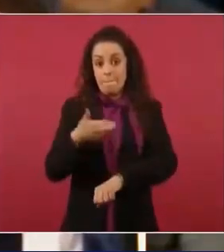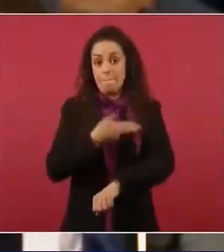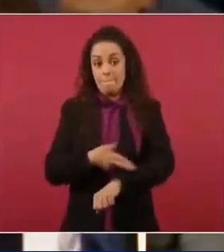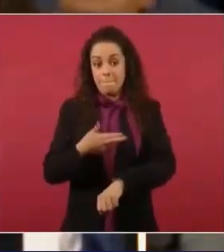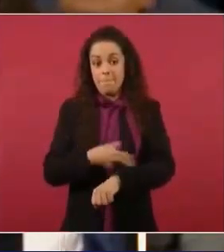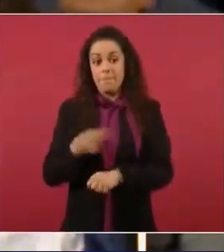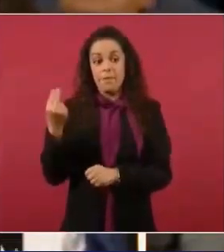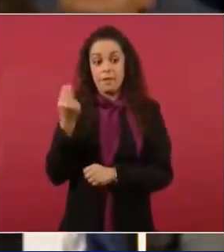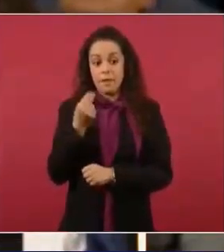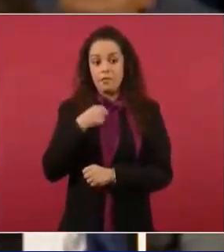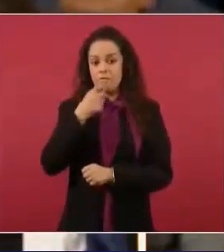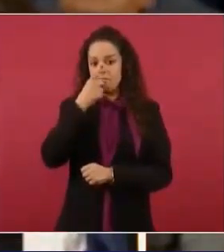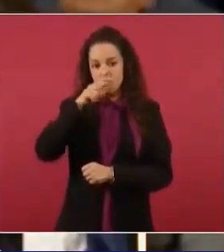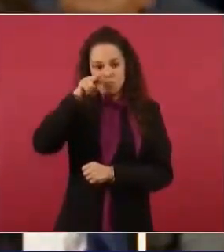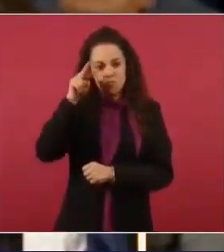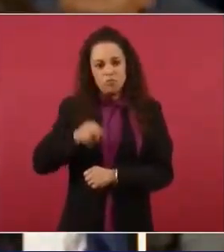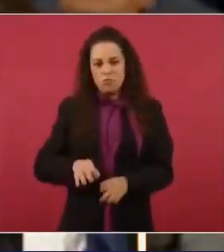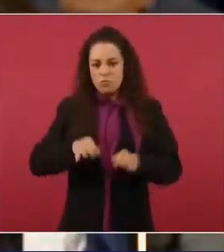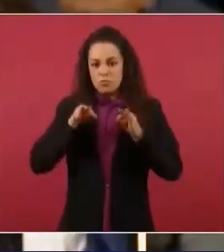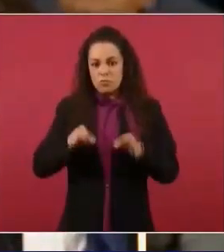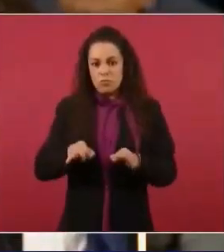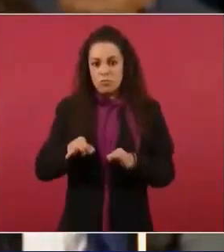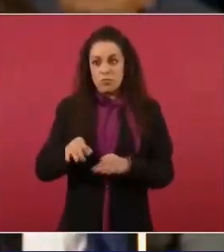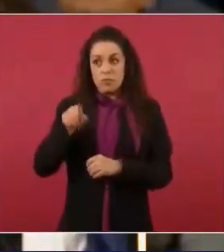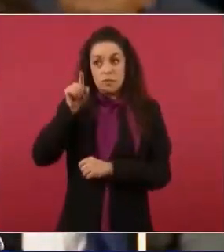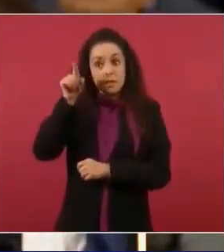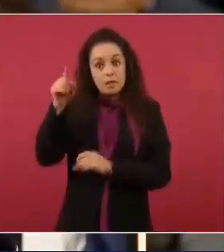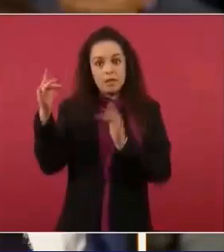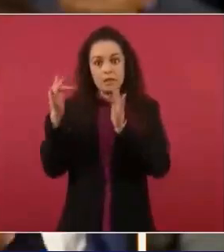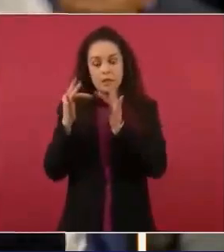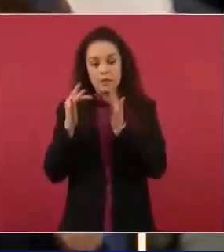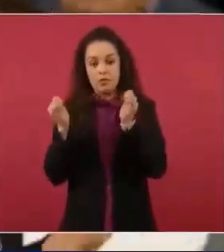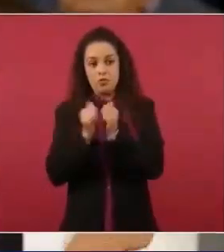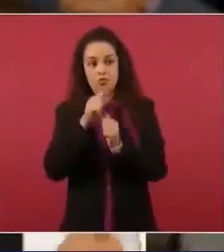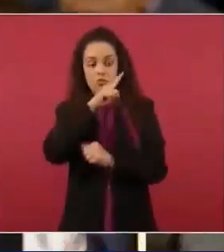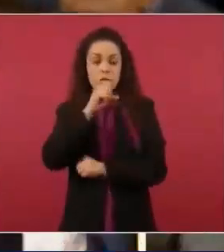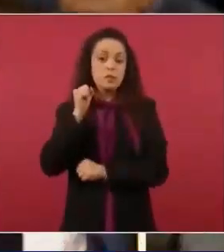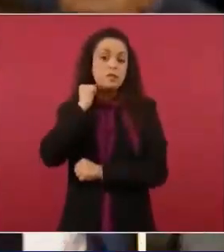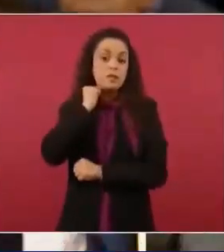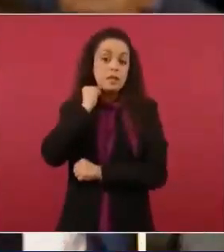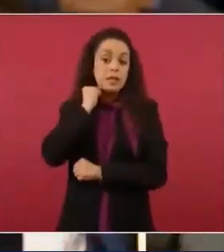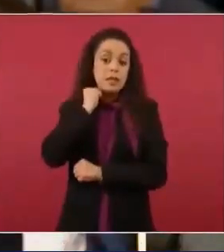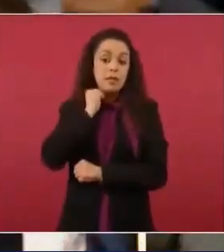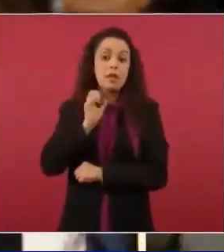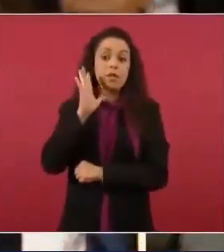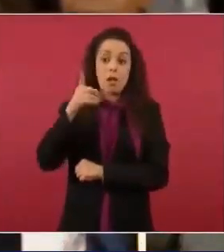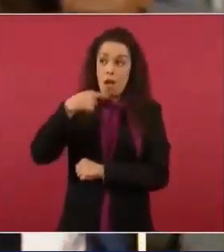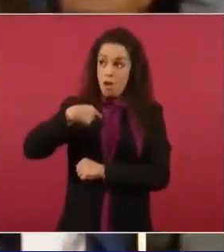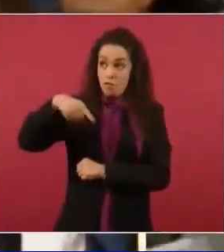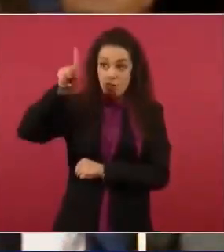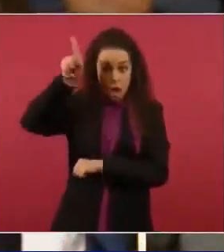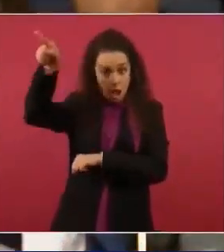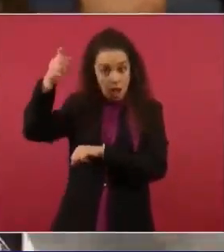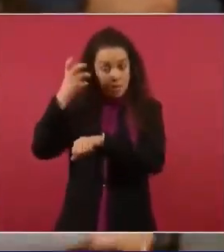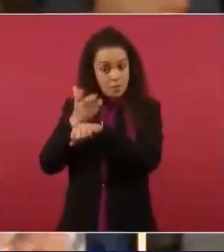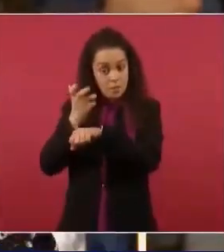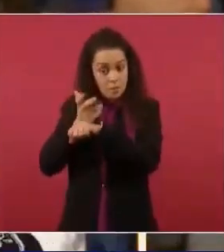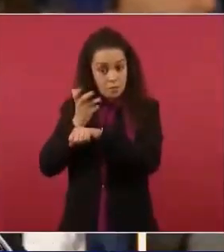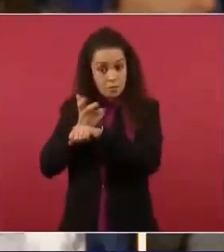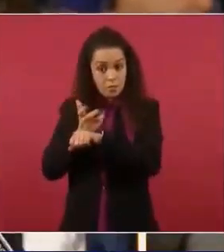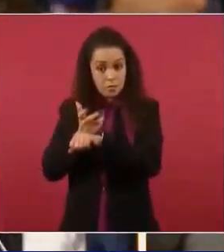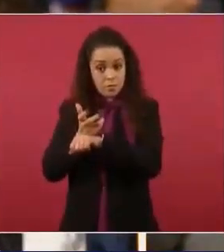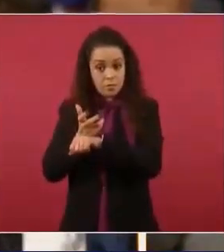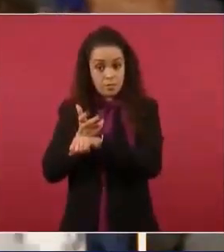muy enfático que fueron ellos los que contactaron a los senadores, incluso ya han ido allá a Estados Unidos